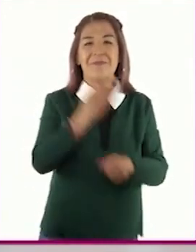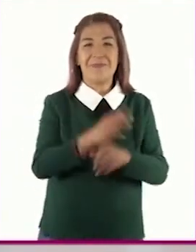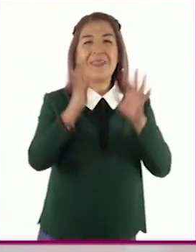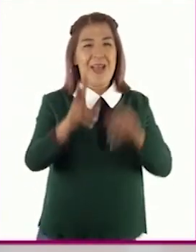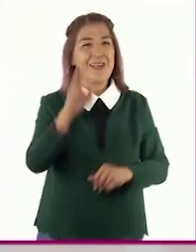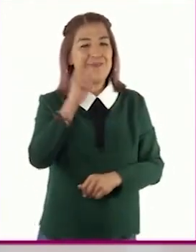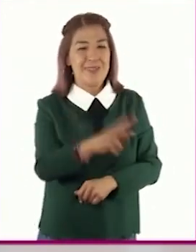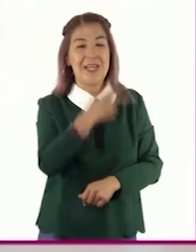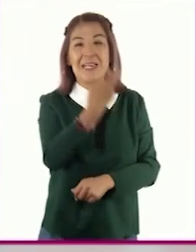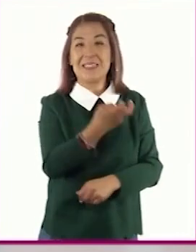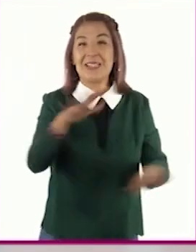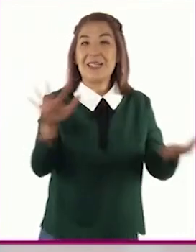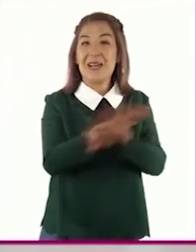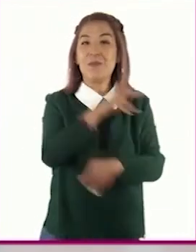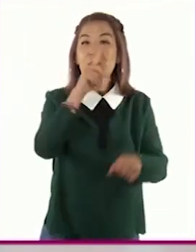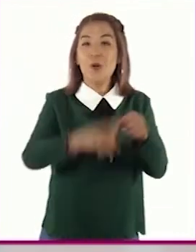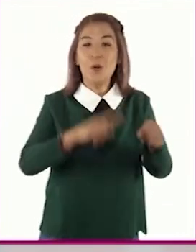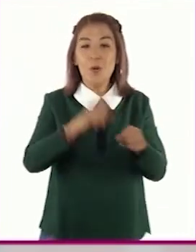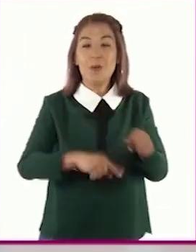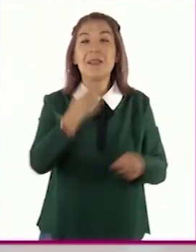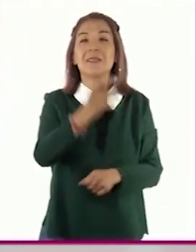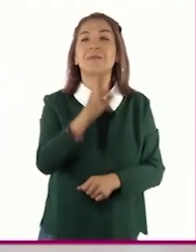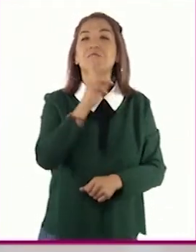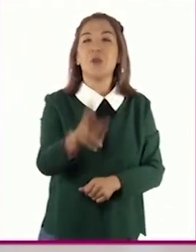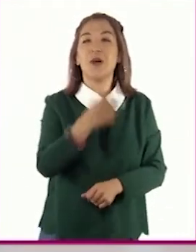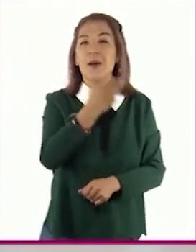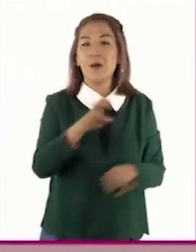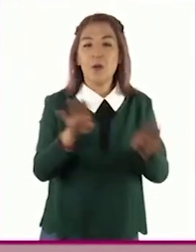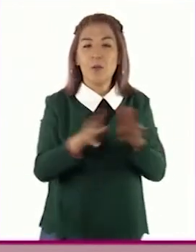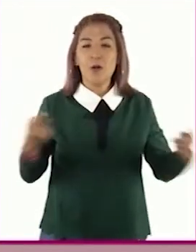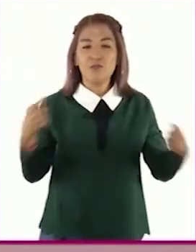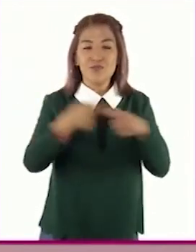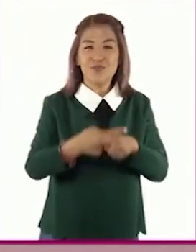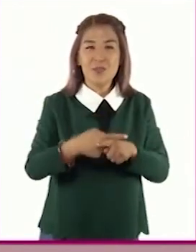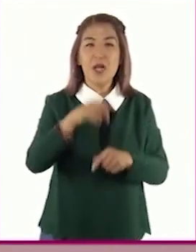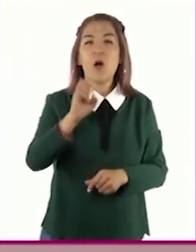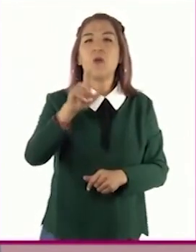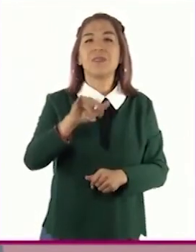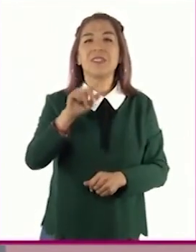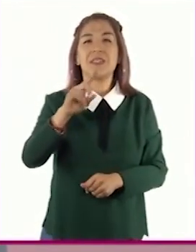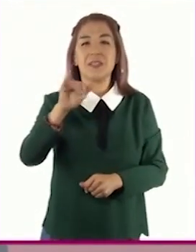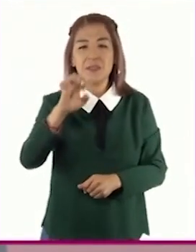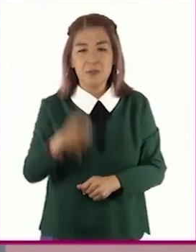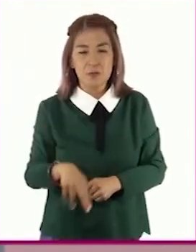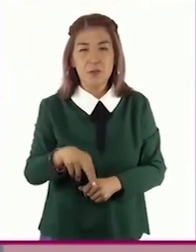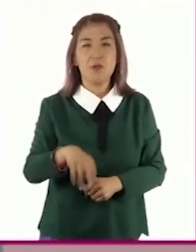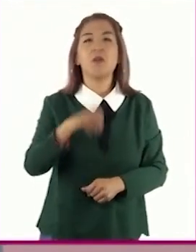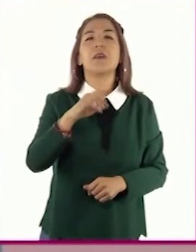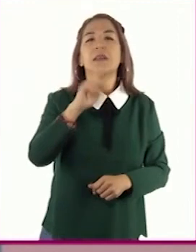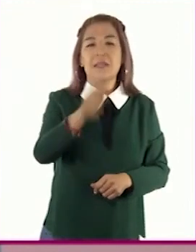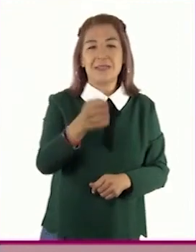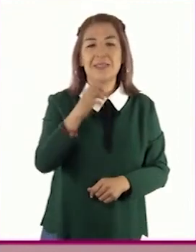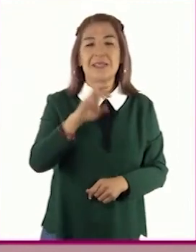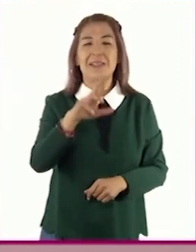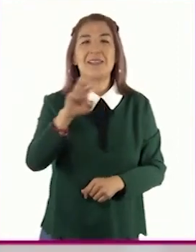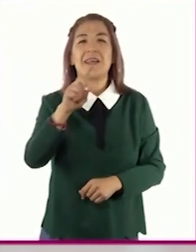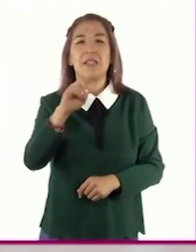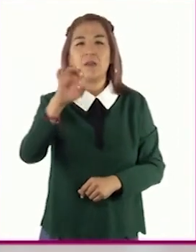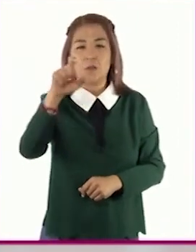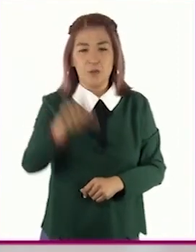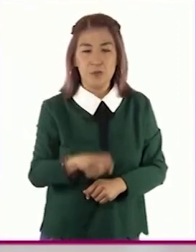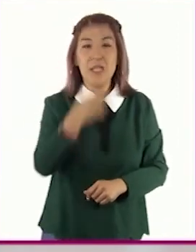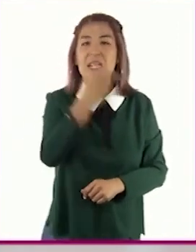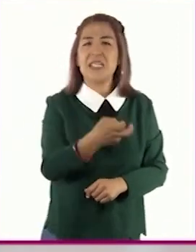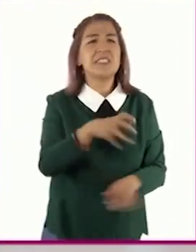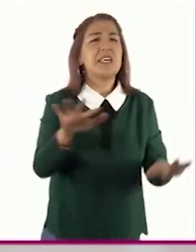Los cambios de color son el resultado de reacciones de oxidación y de reducción o reacciones redox. En